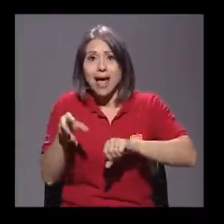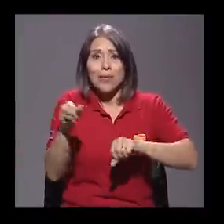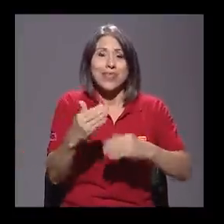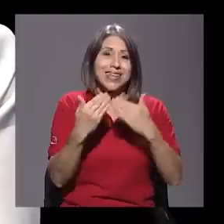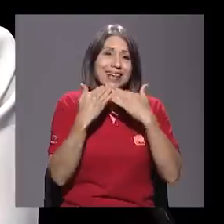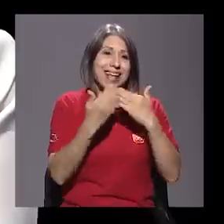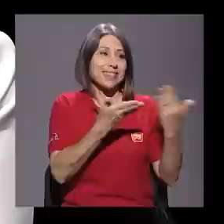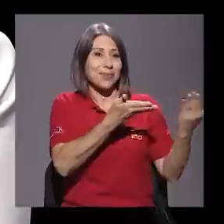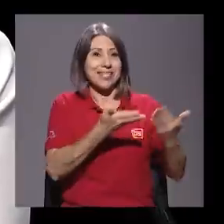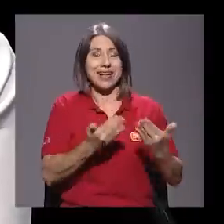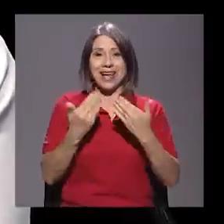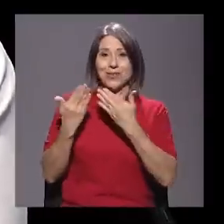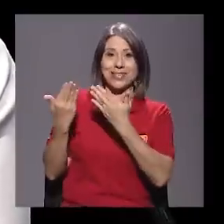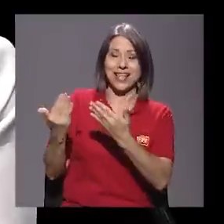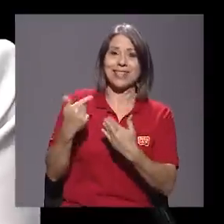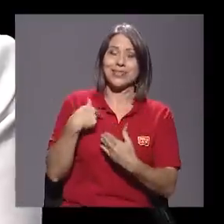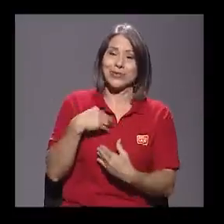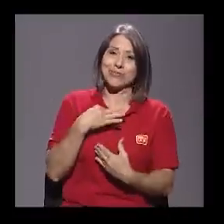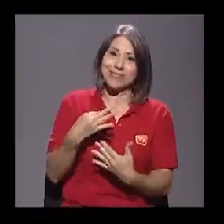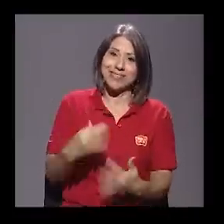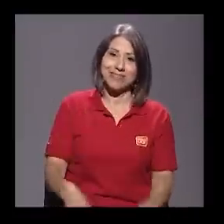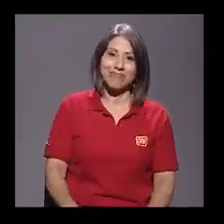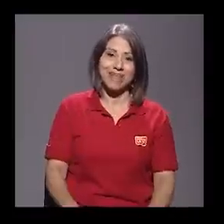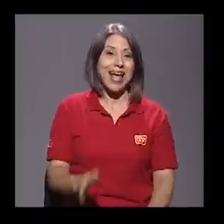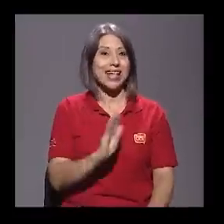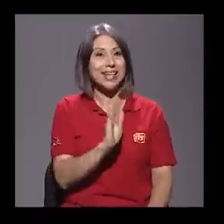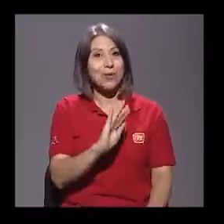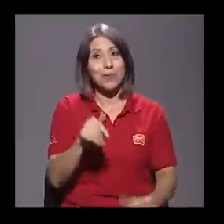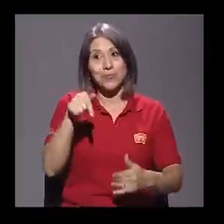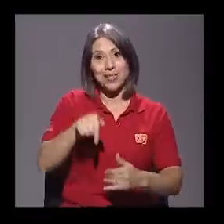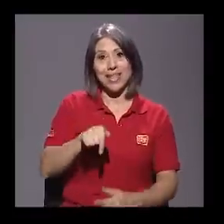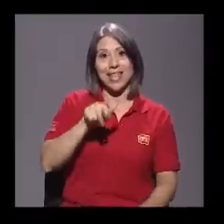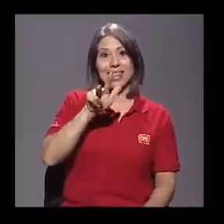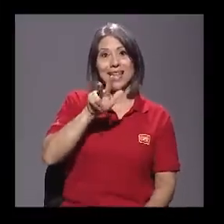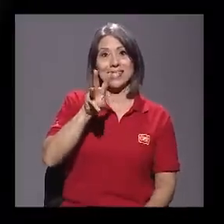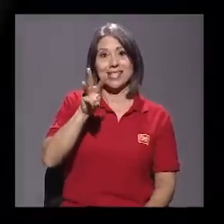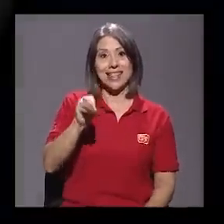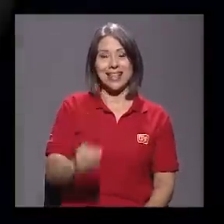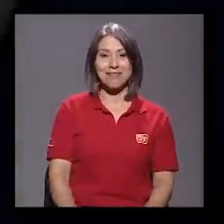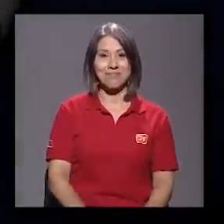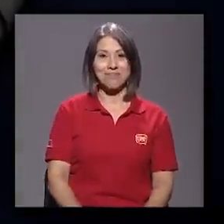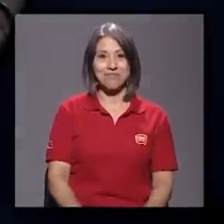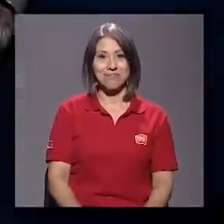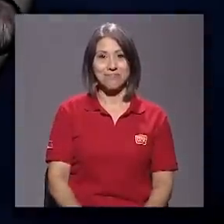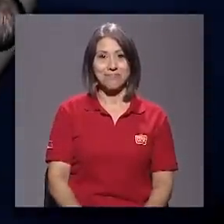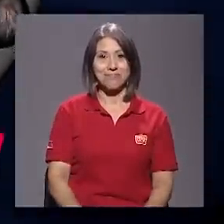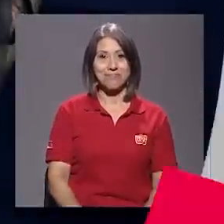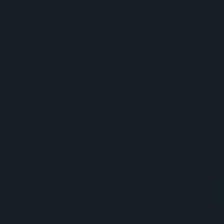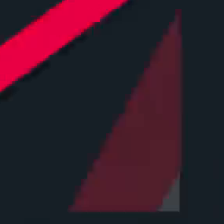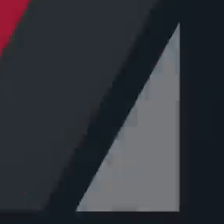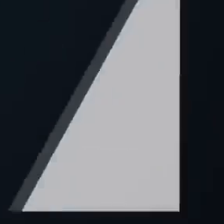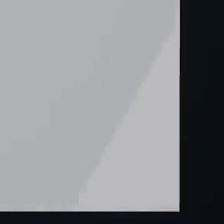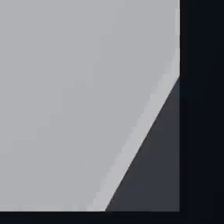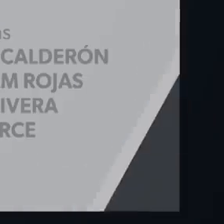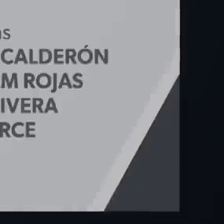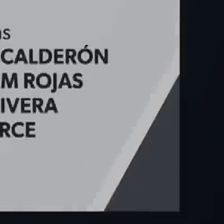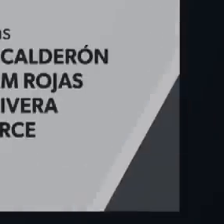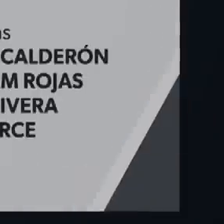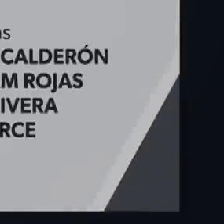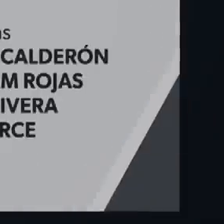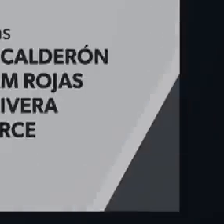por estar con nosotros, Sofía. A ustedes, yo encantada. Hasta luego, estuvimos en 360.